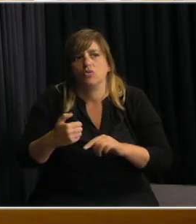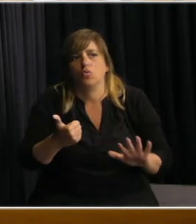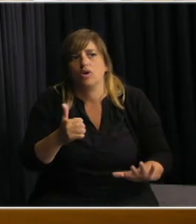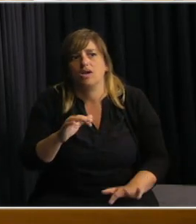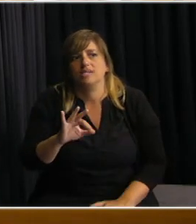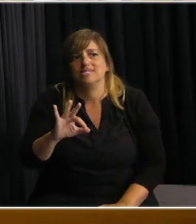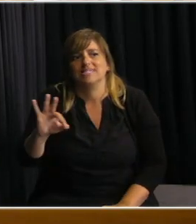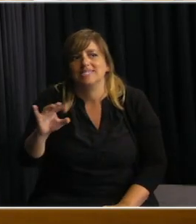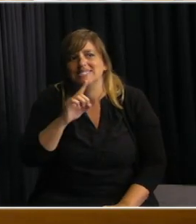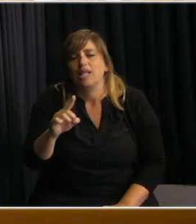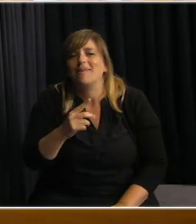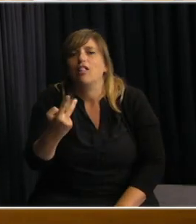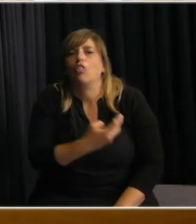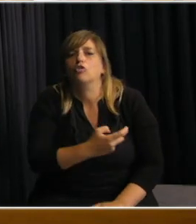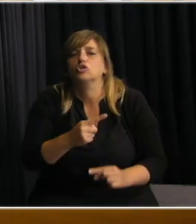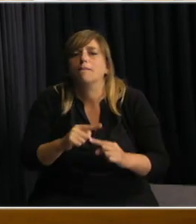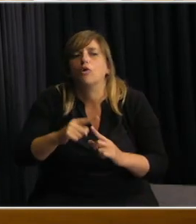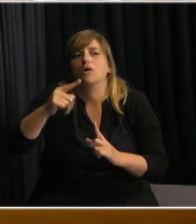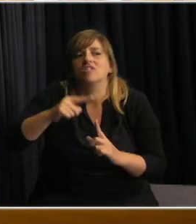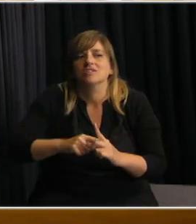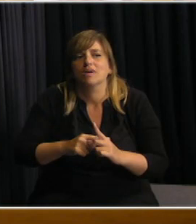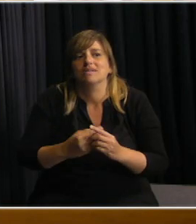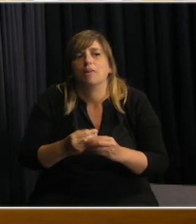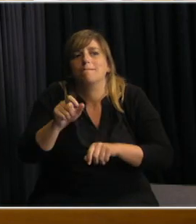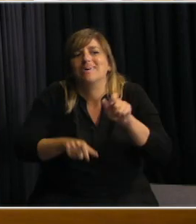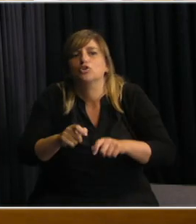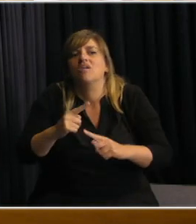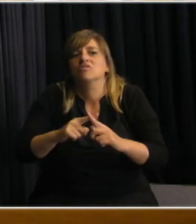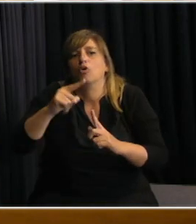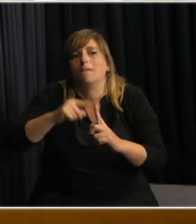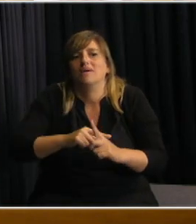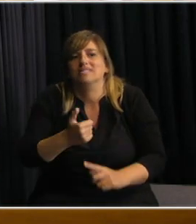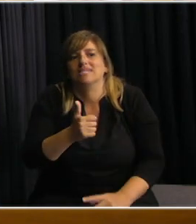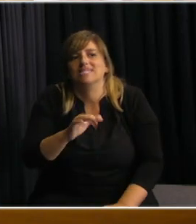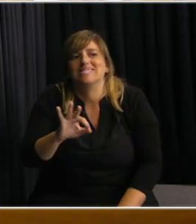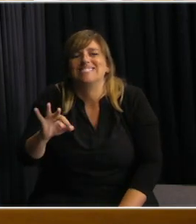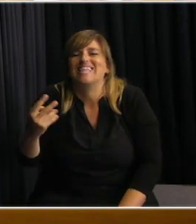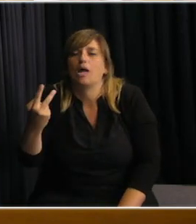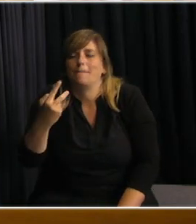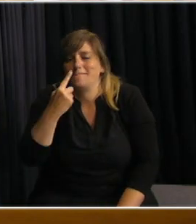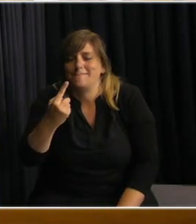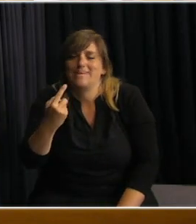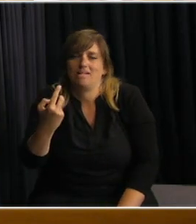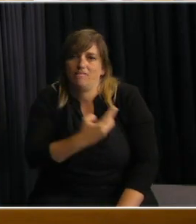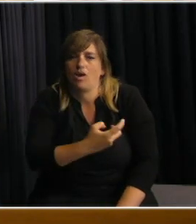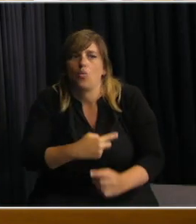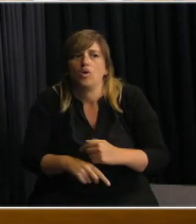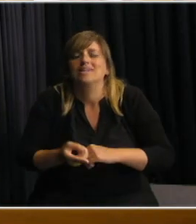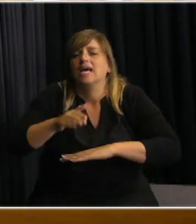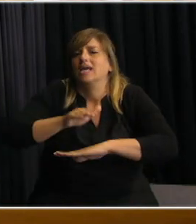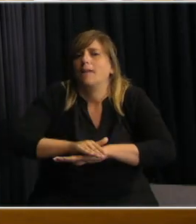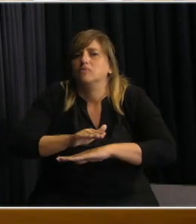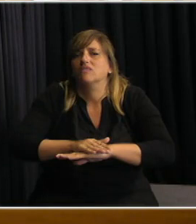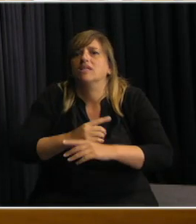dar 600.000 dosis por mes, vacunar a 600.000 personas por mes, como se manifestó, y si hay algún tipo de responsabilidad sobre los